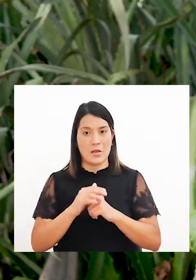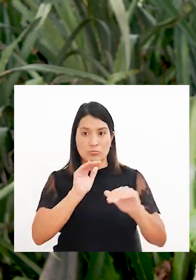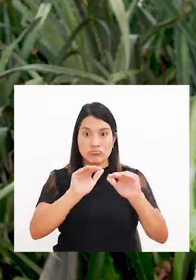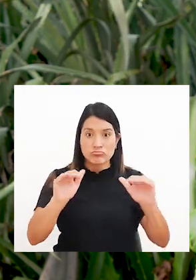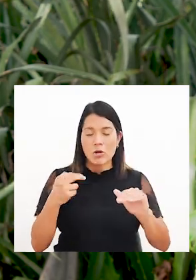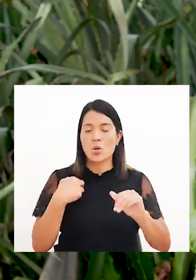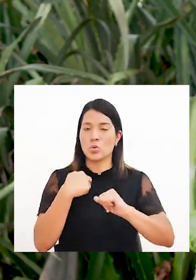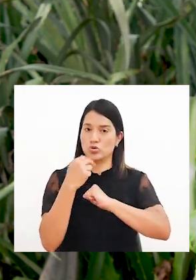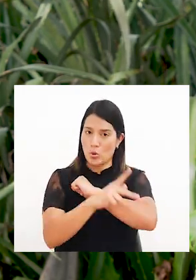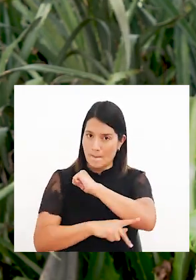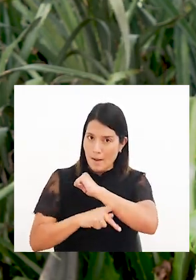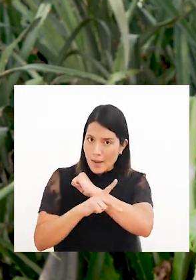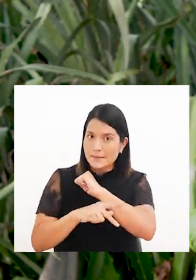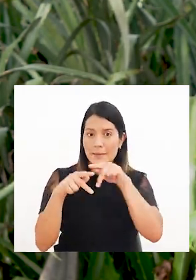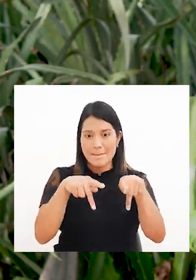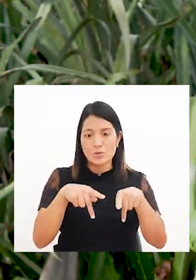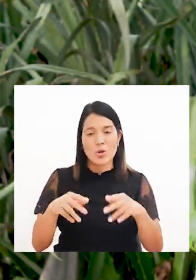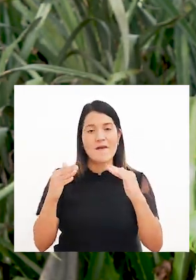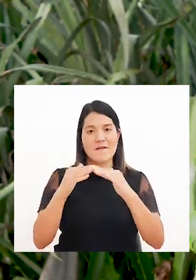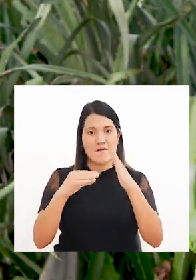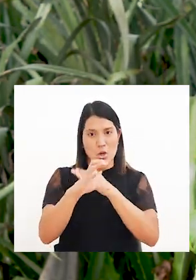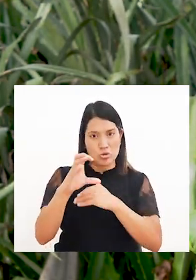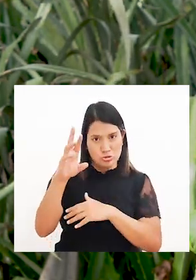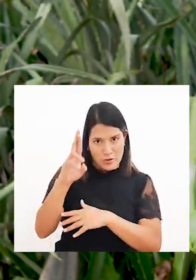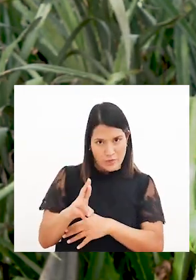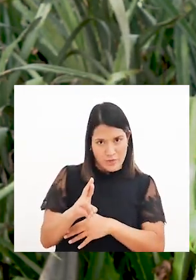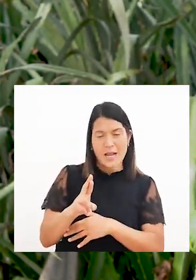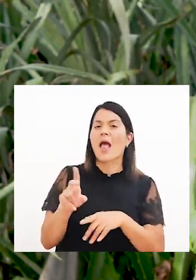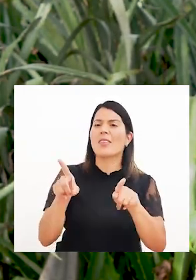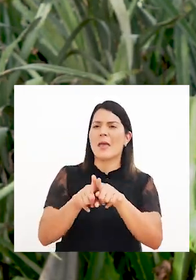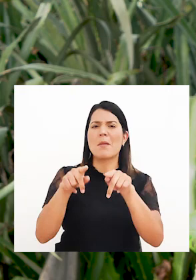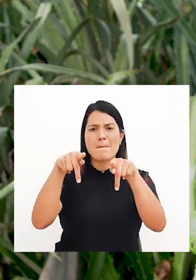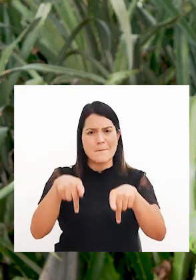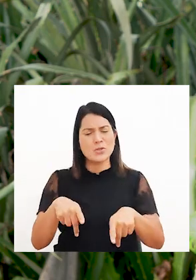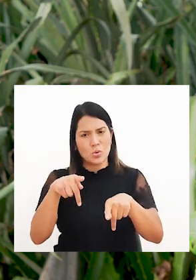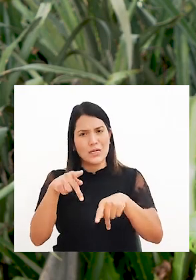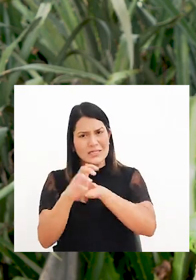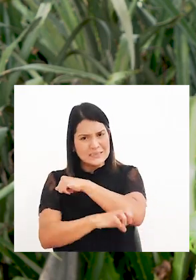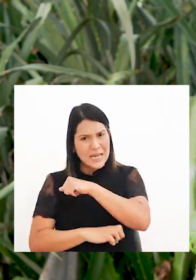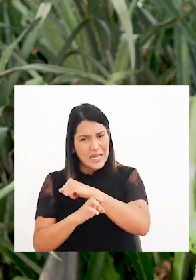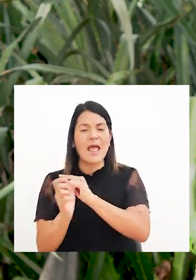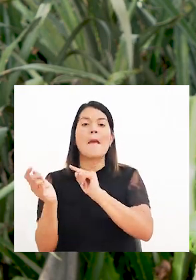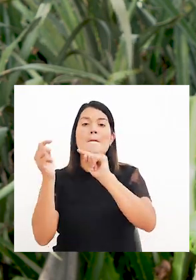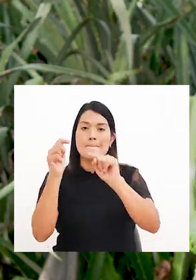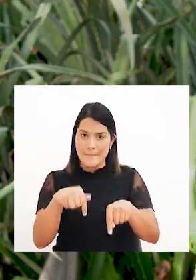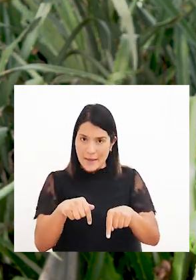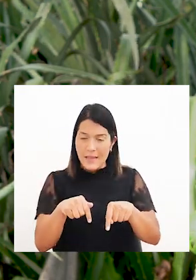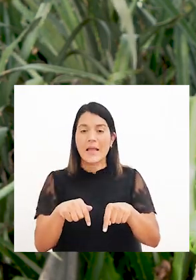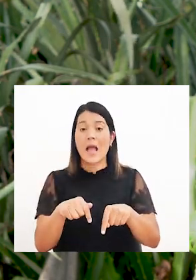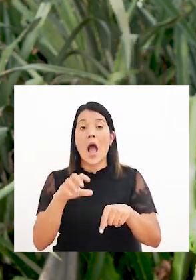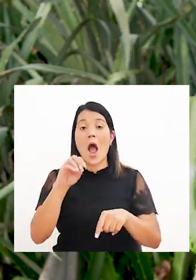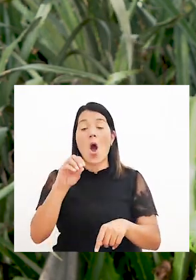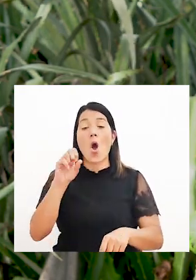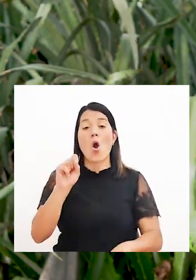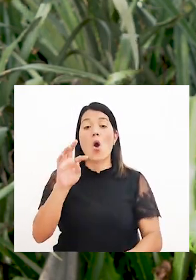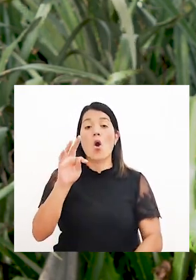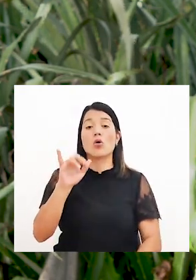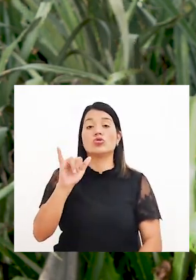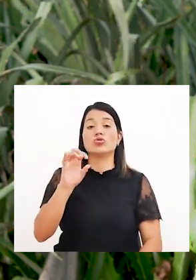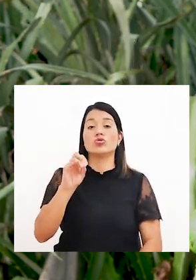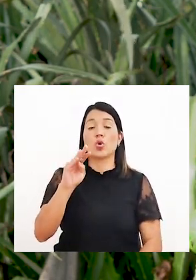país, los ciudadanos de Costa Rica, no, los ciudadanos internacionales que vengan a Occidental y